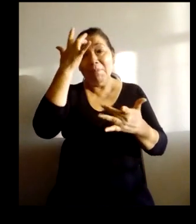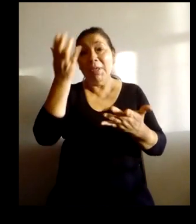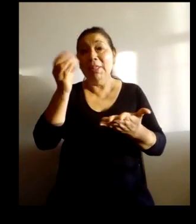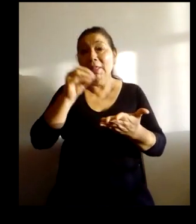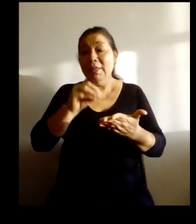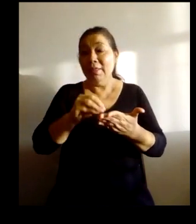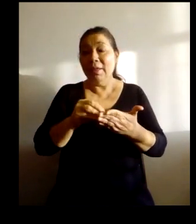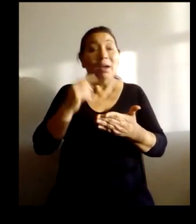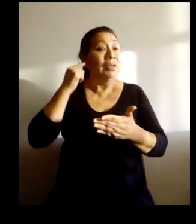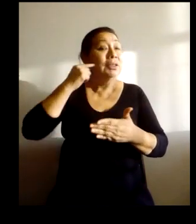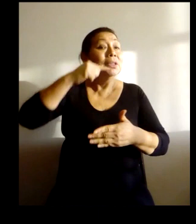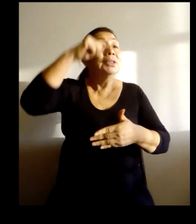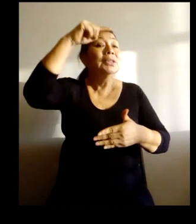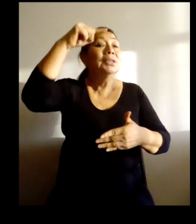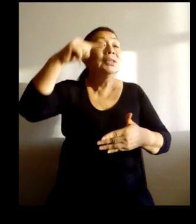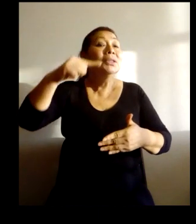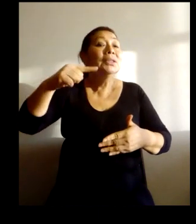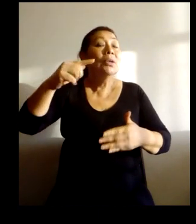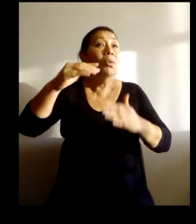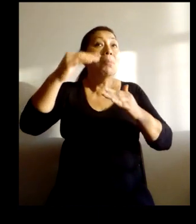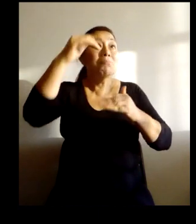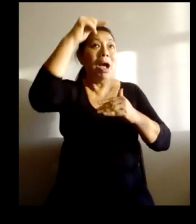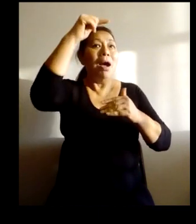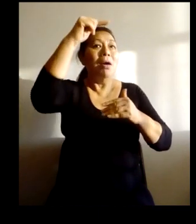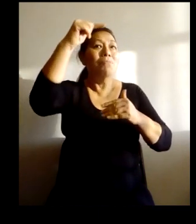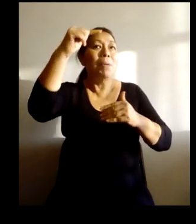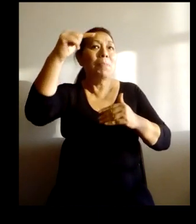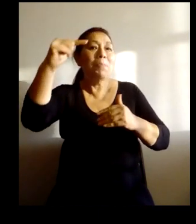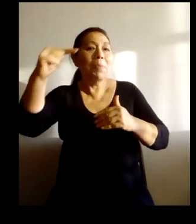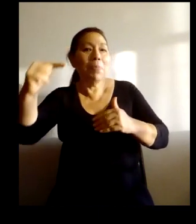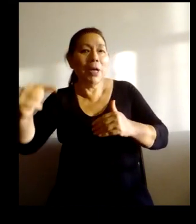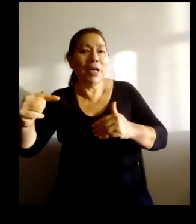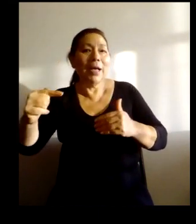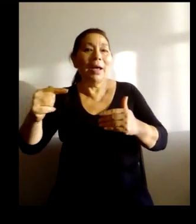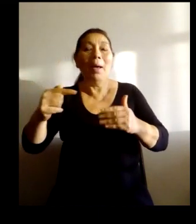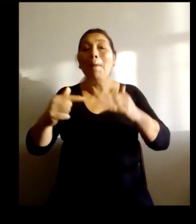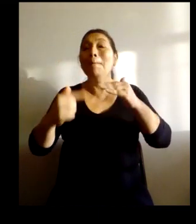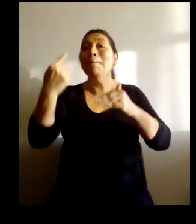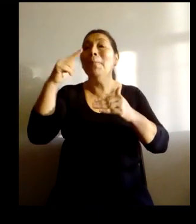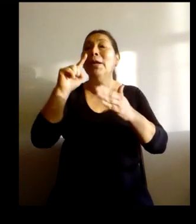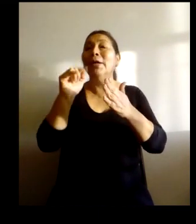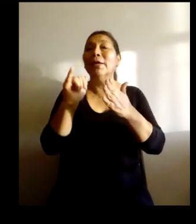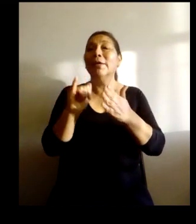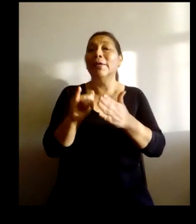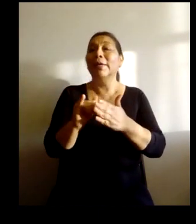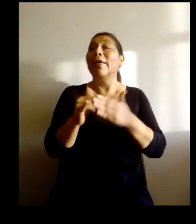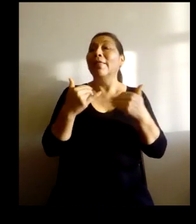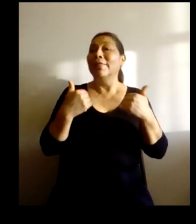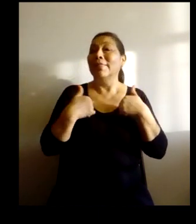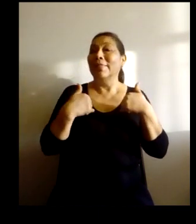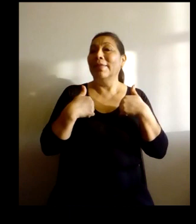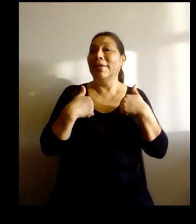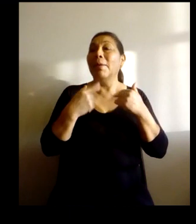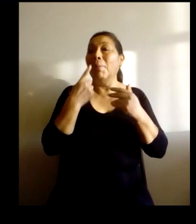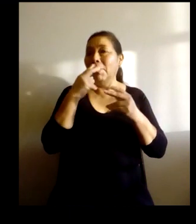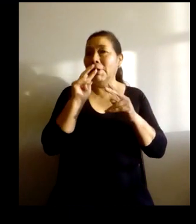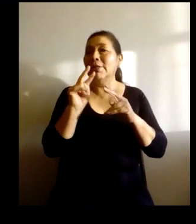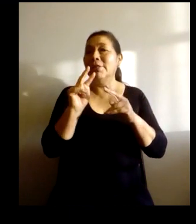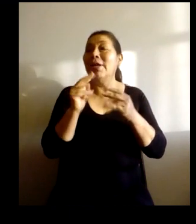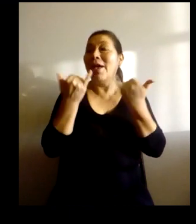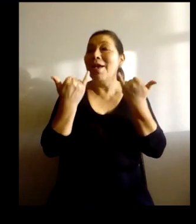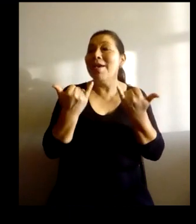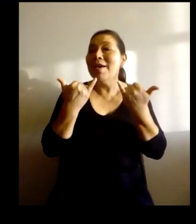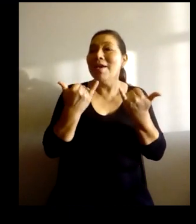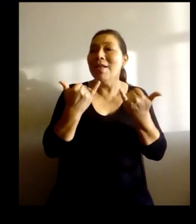enfermedad ocupacional de hipoacusia, la curva tiene que ser descendente y en los últimos grados tiene que dispararse para